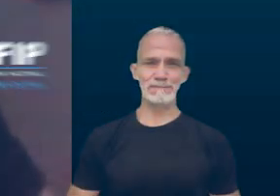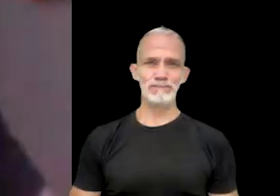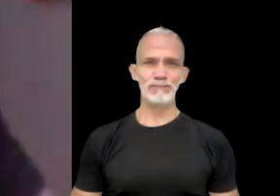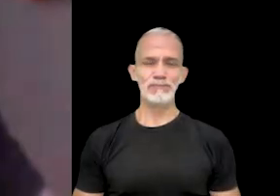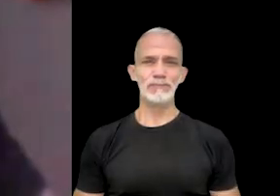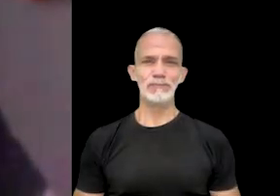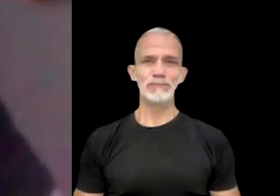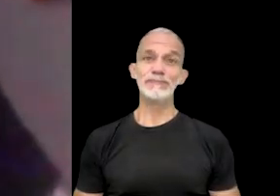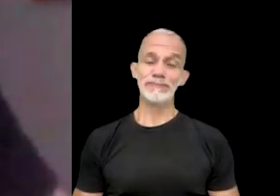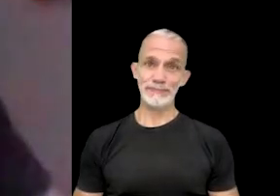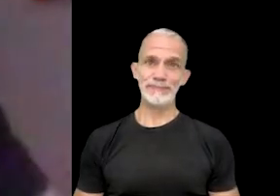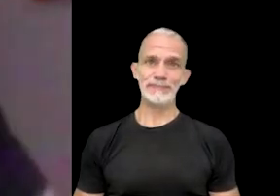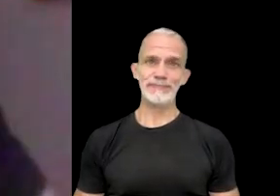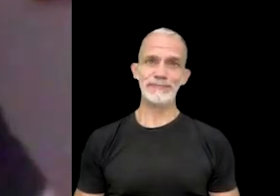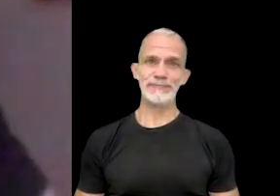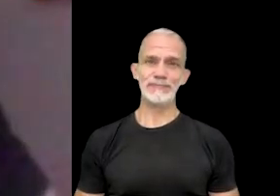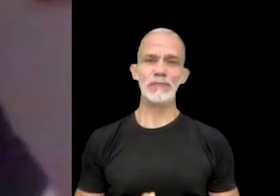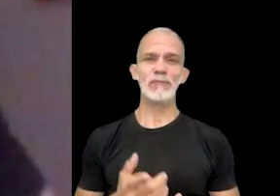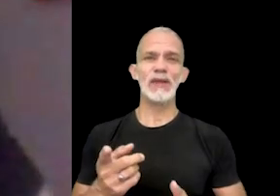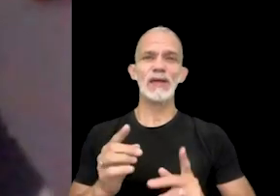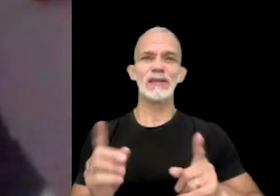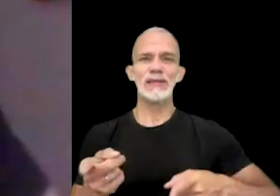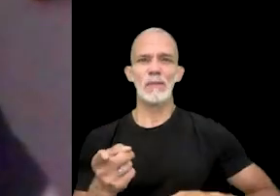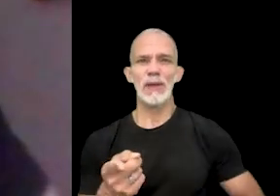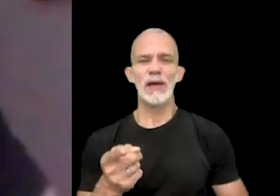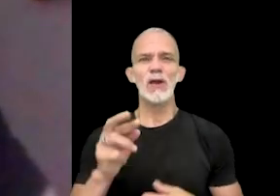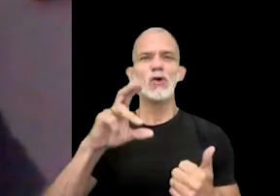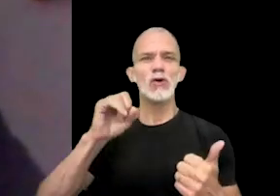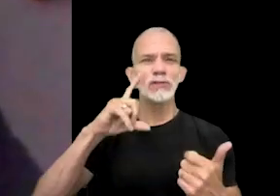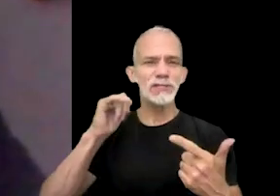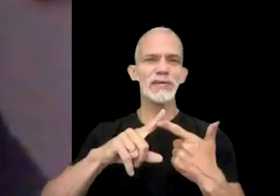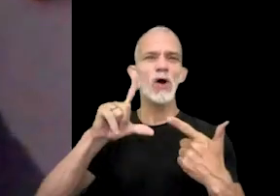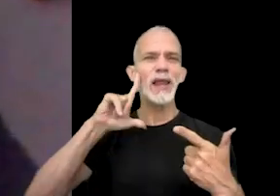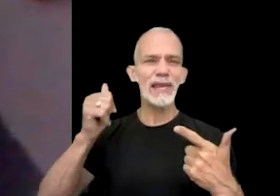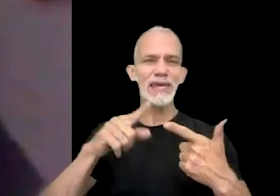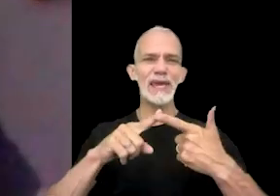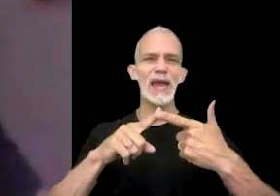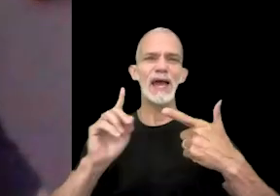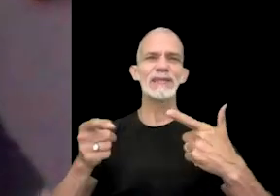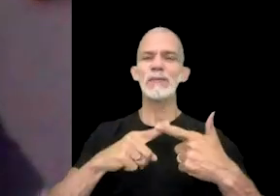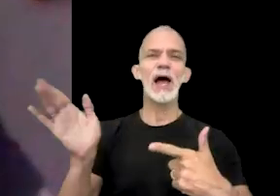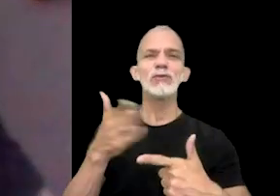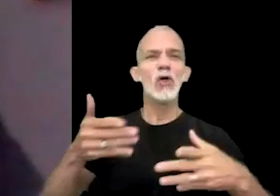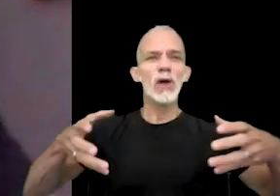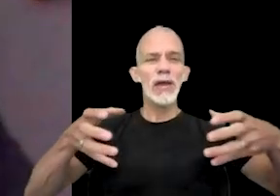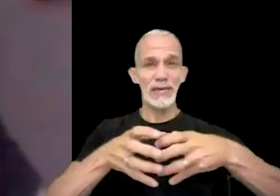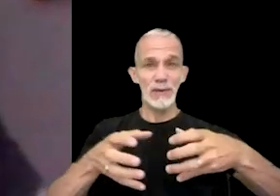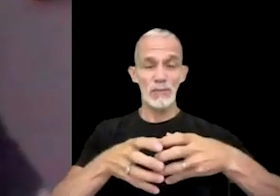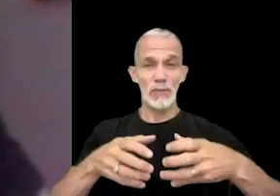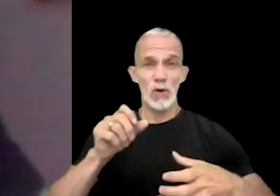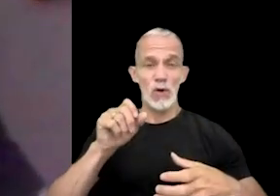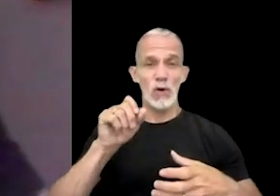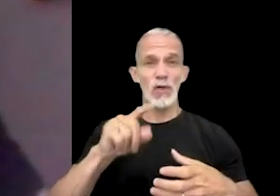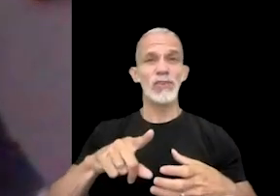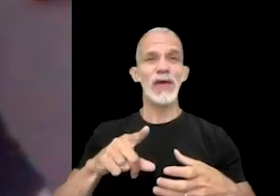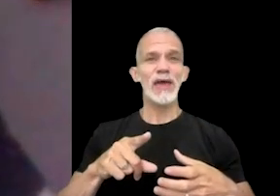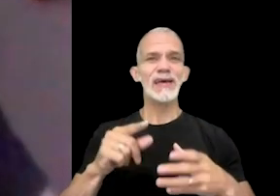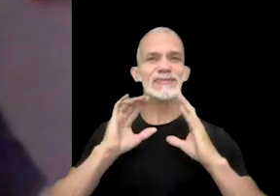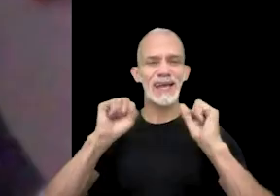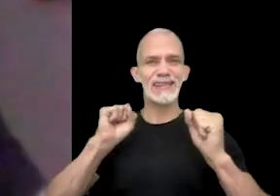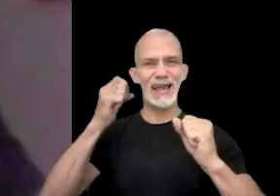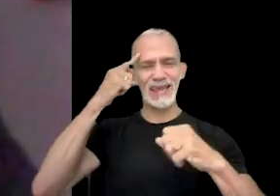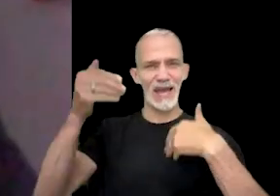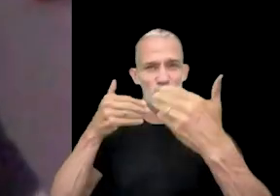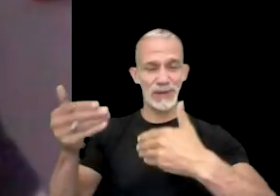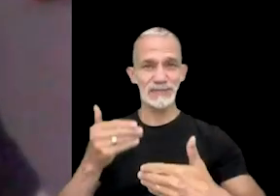Quiero agradecer especialmente a Rocío, a Lía y a todo el equipo de la Secretaría de